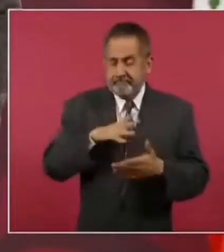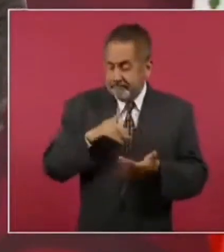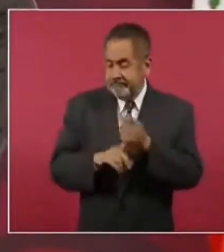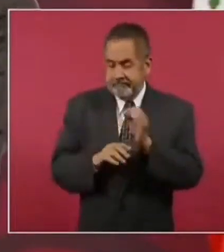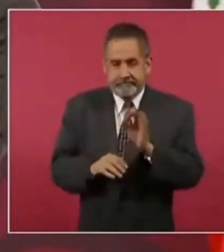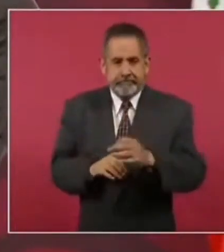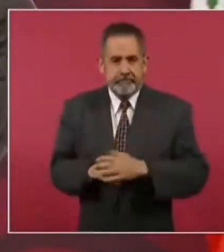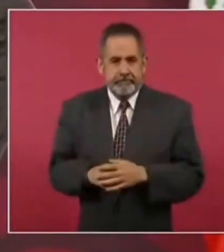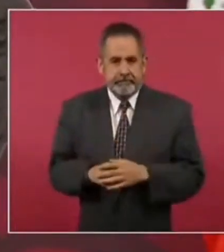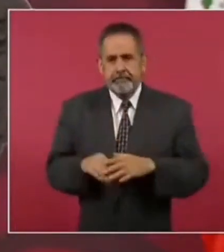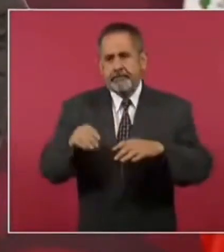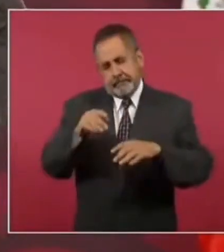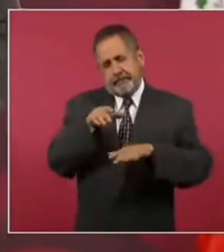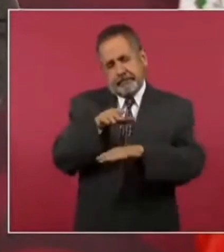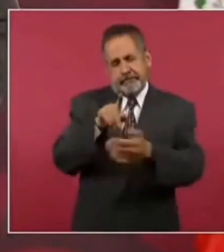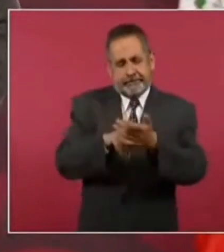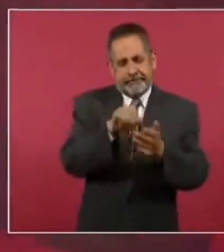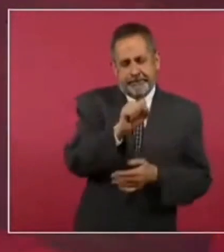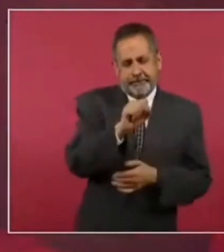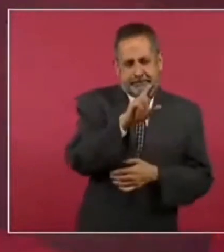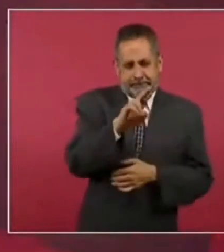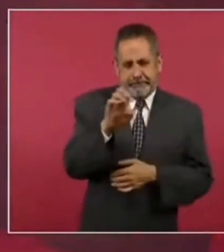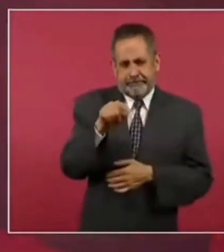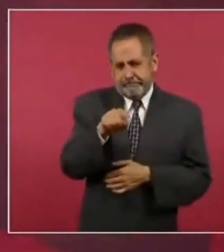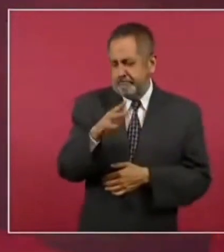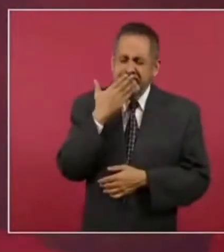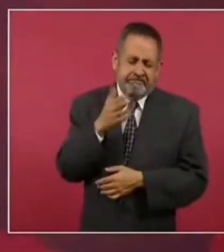hablando del servicio exterior